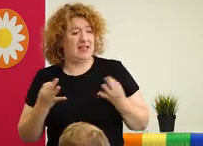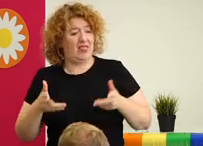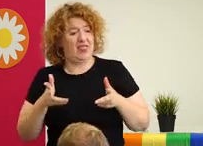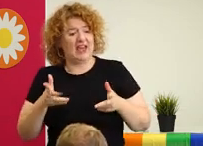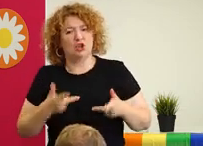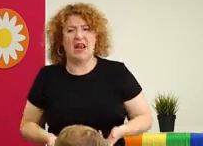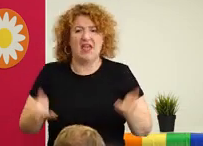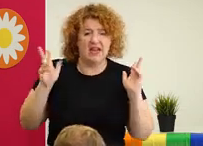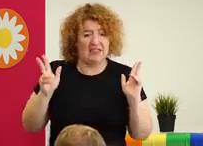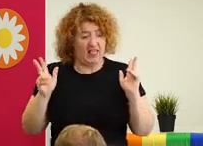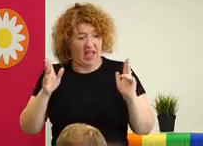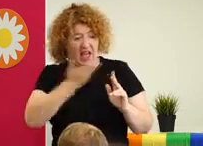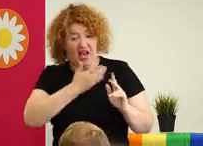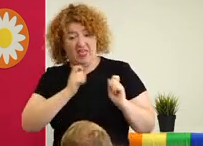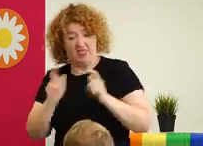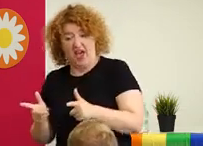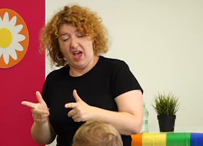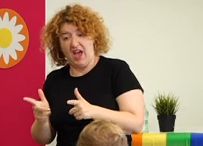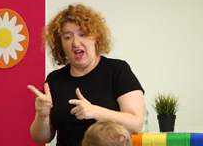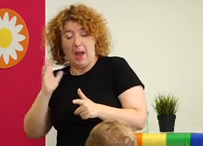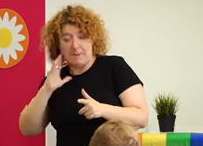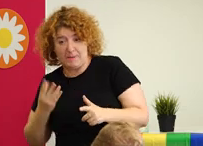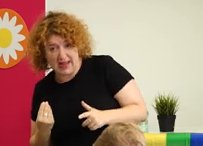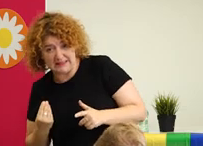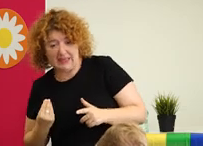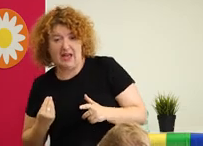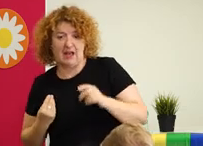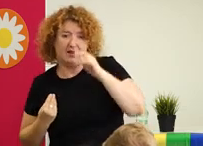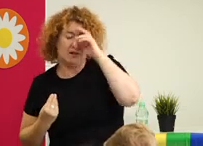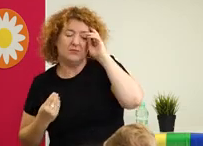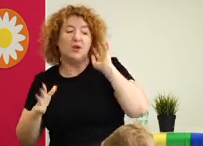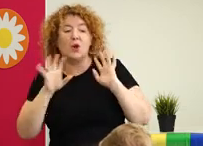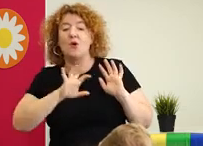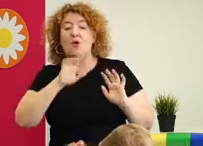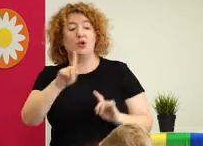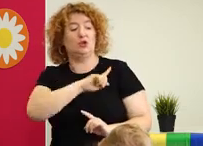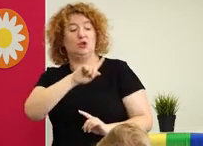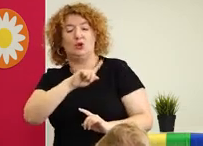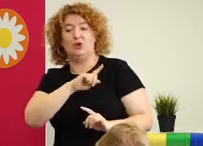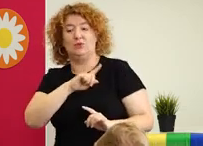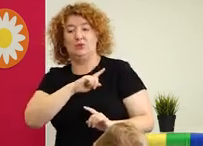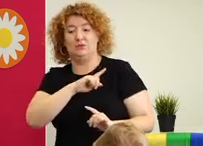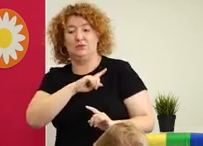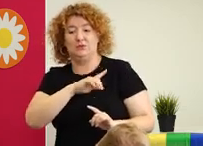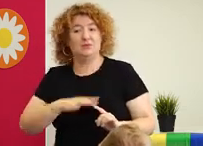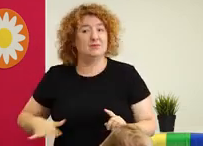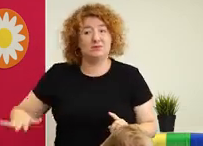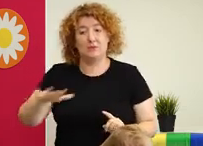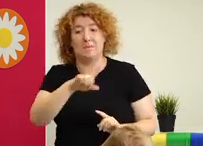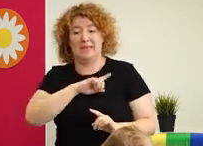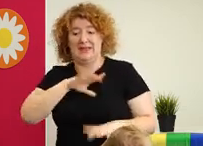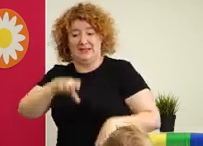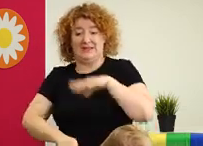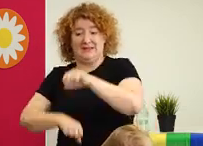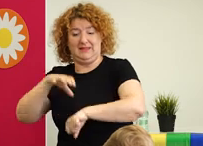derechos y libertades a Gaza, Palestina, pero irónicamente el soldado que se encuentra en la mitad de una operación